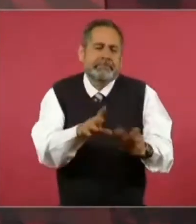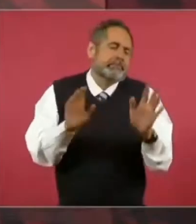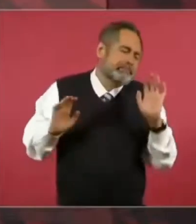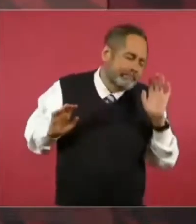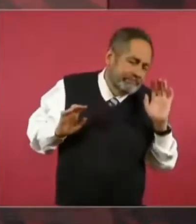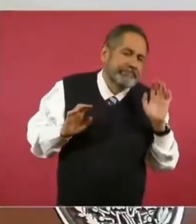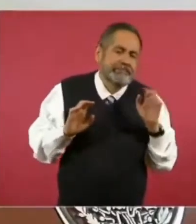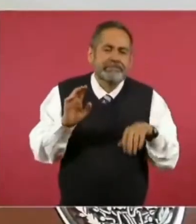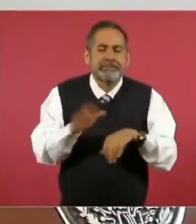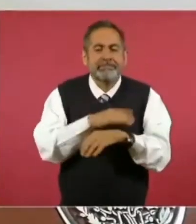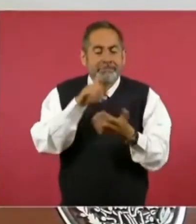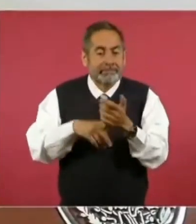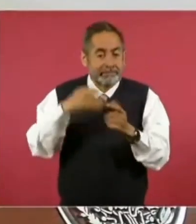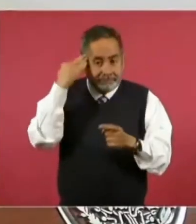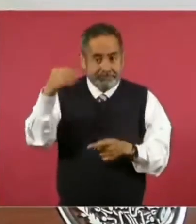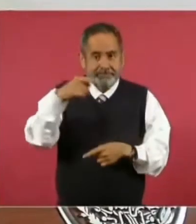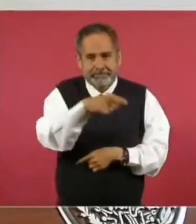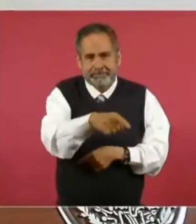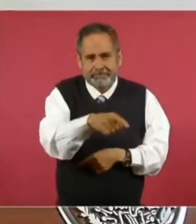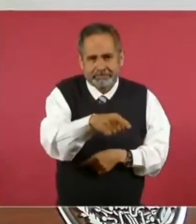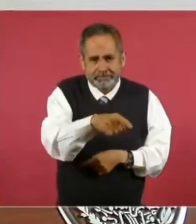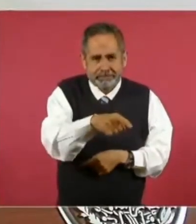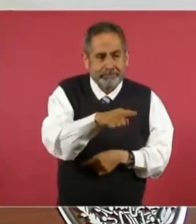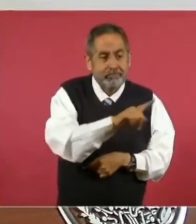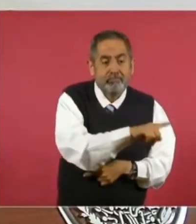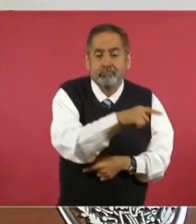entonces ya estaba Zedillo.